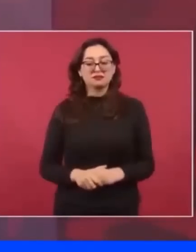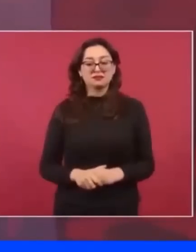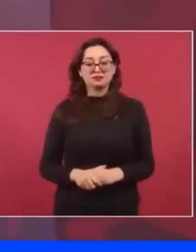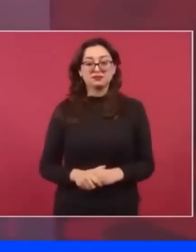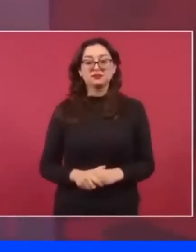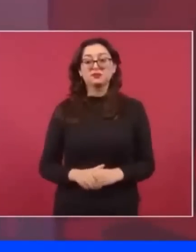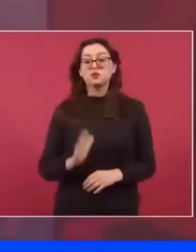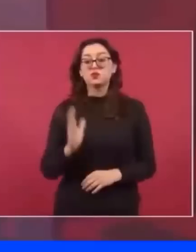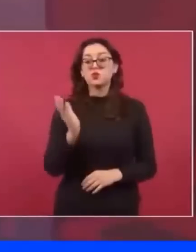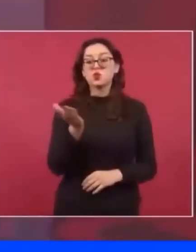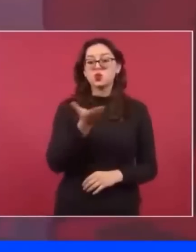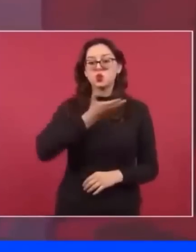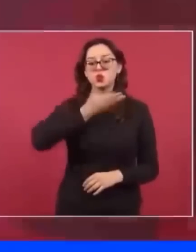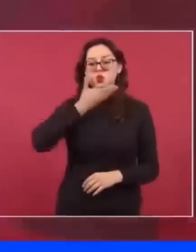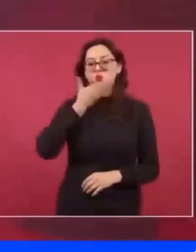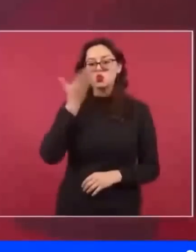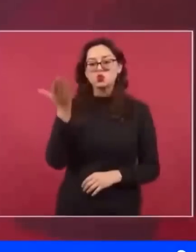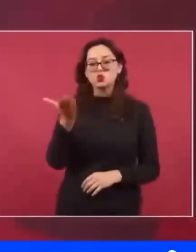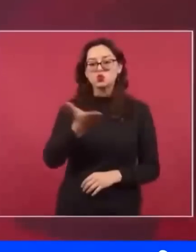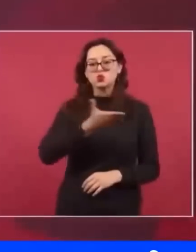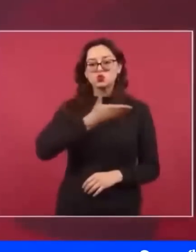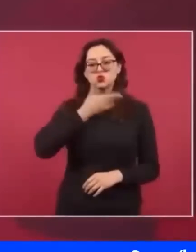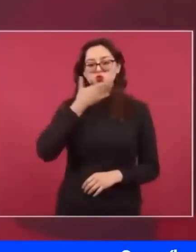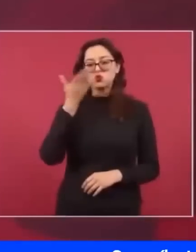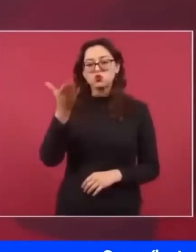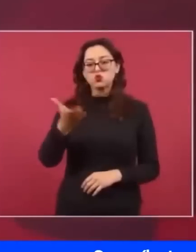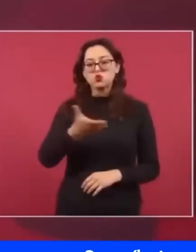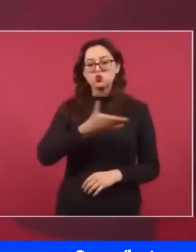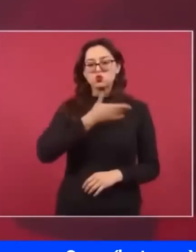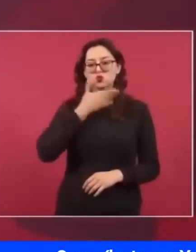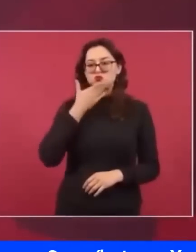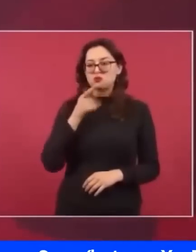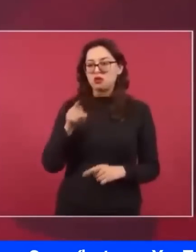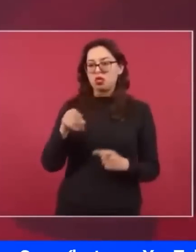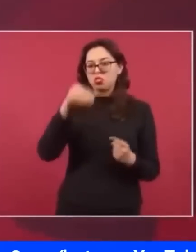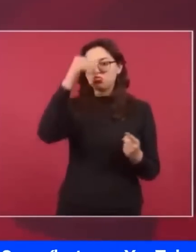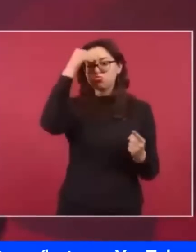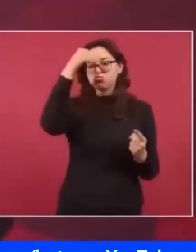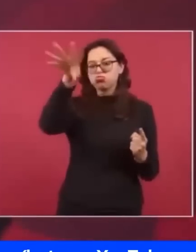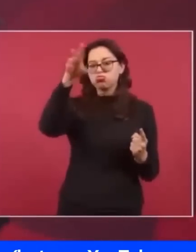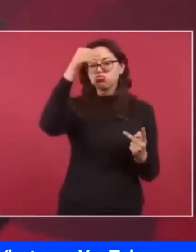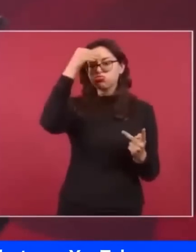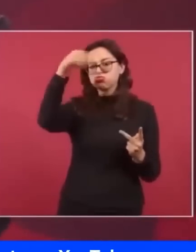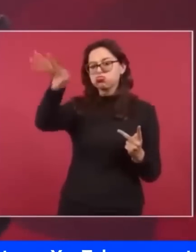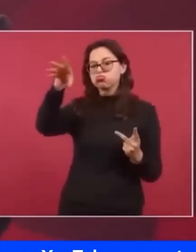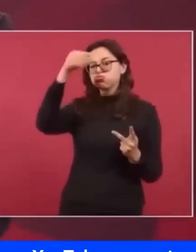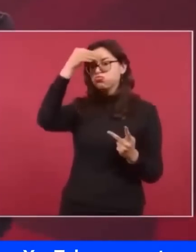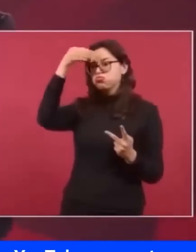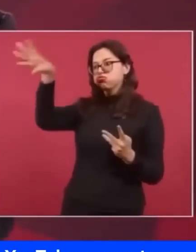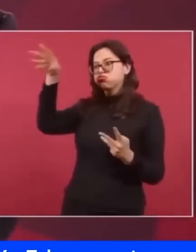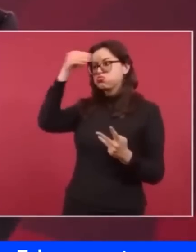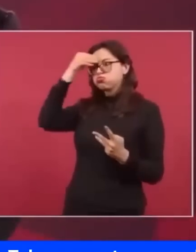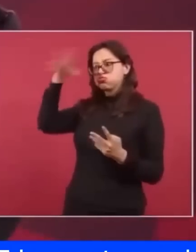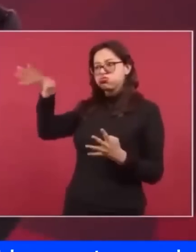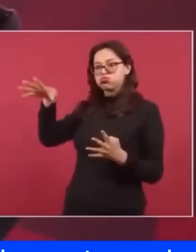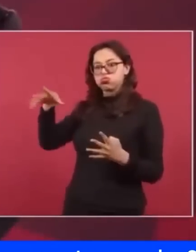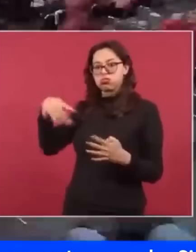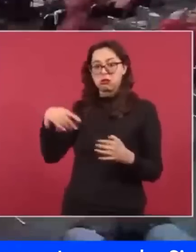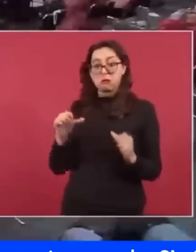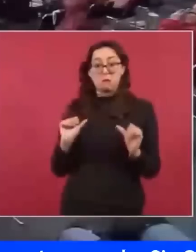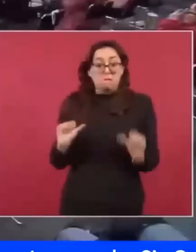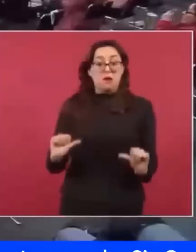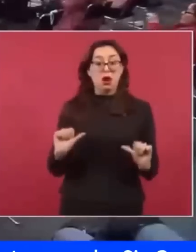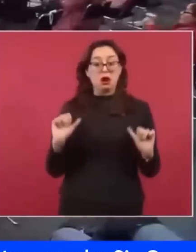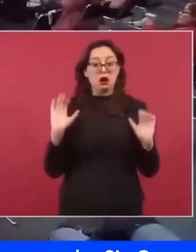y acostumbrados a ver la viga, la paja en el ojo ajeno y no la viga en el propio.